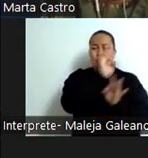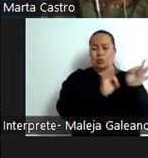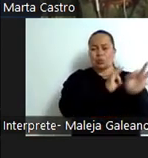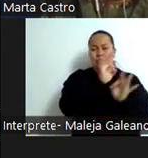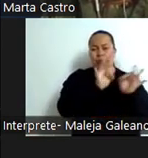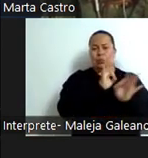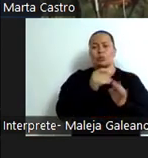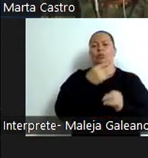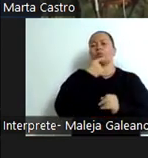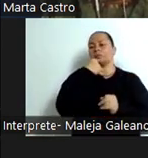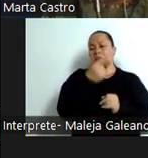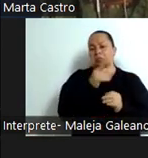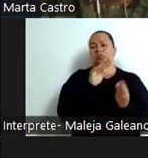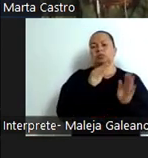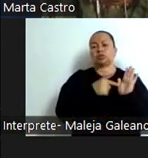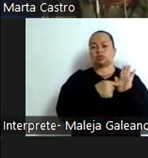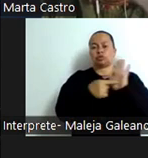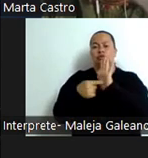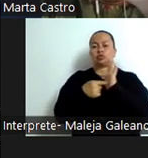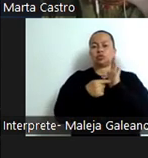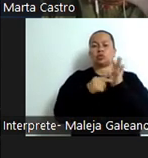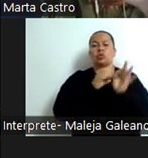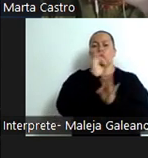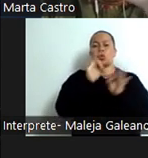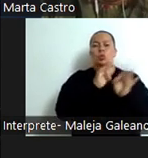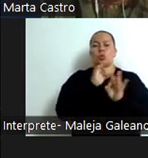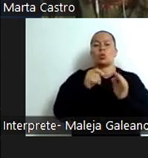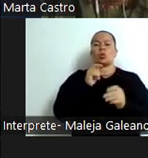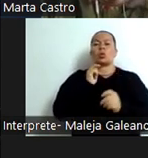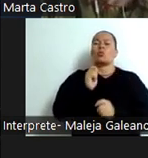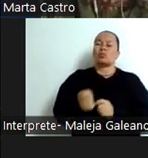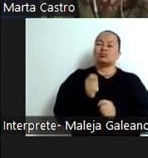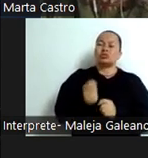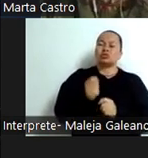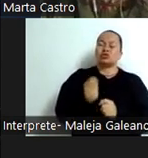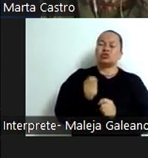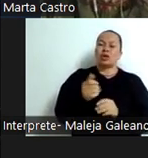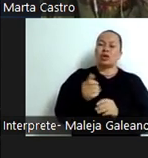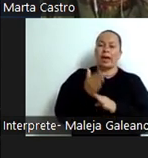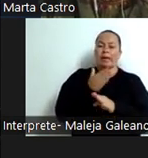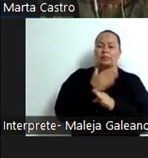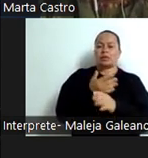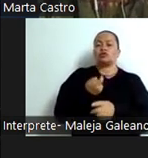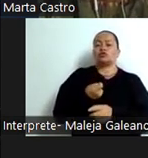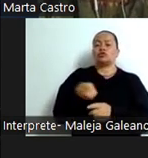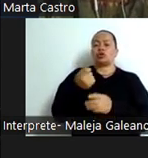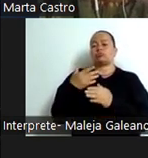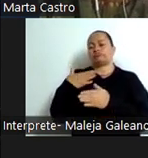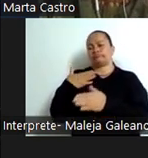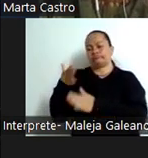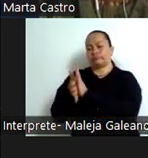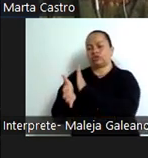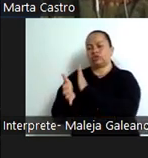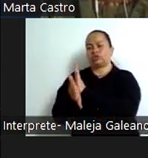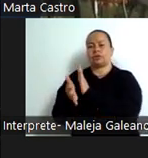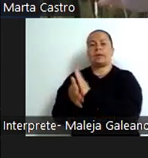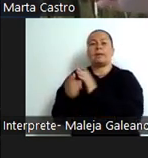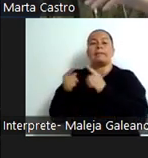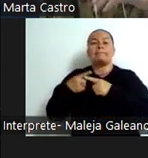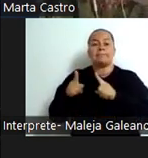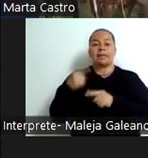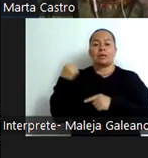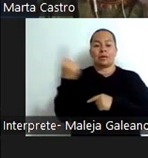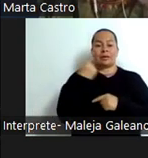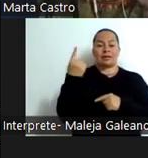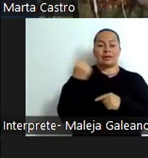hecho lo menciona como derecho al cuidado en una en una sentencia muy reciente de la que hablaremos más adelante pero en general